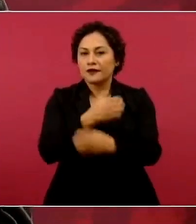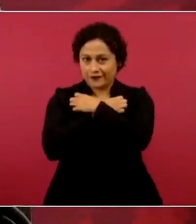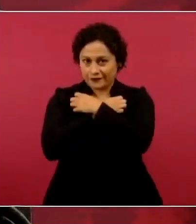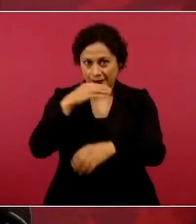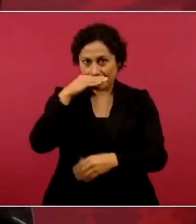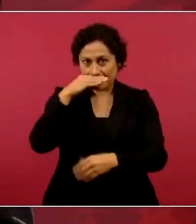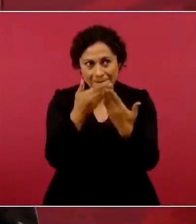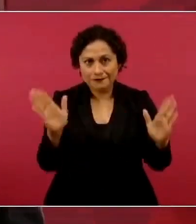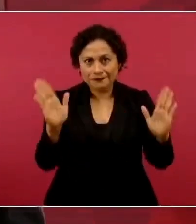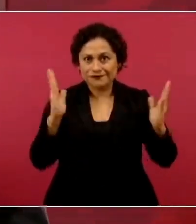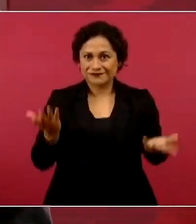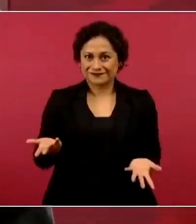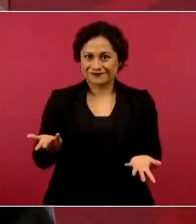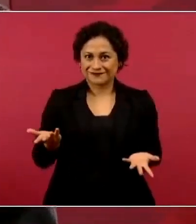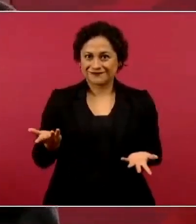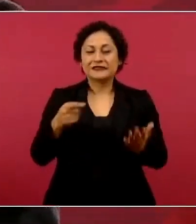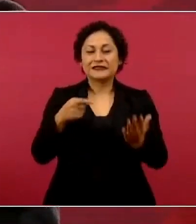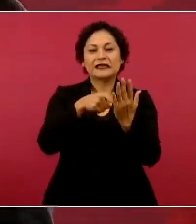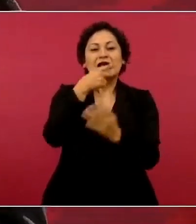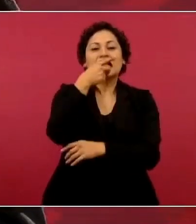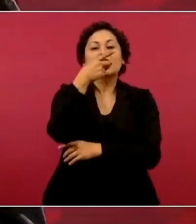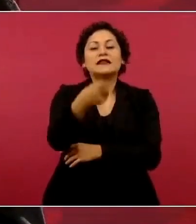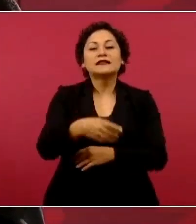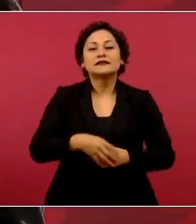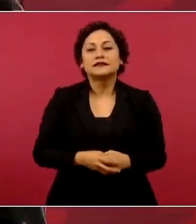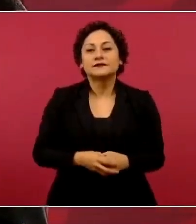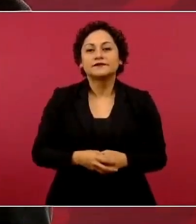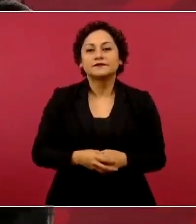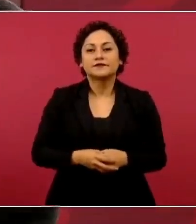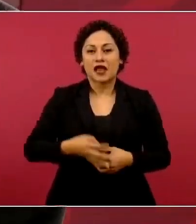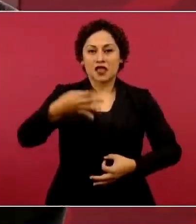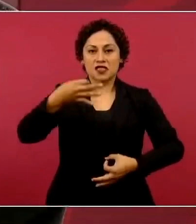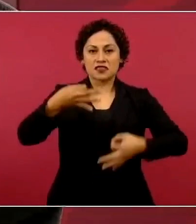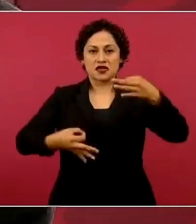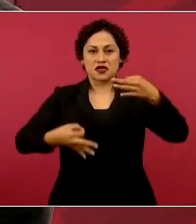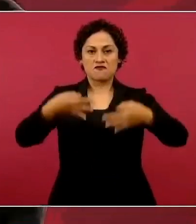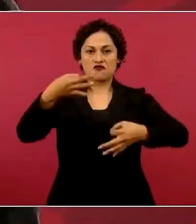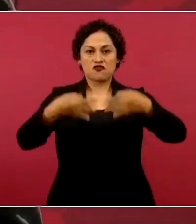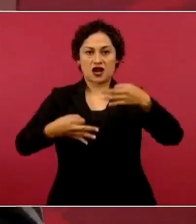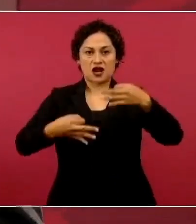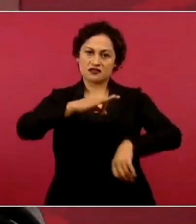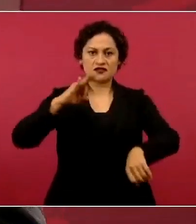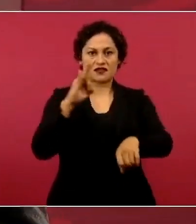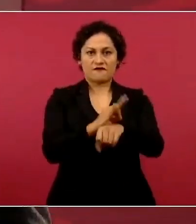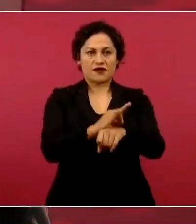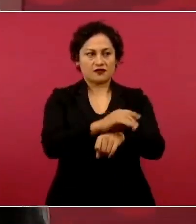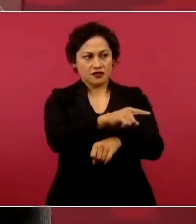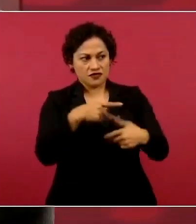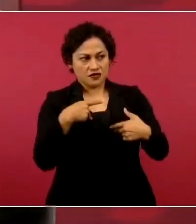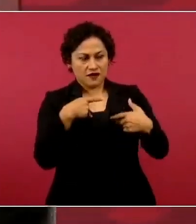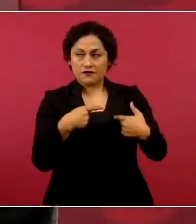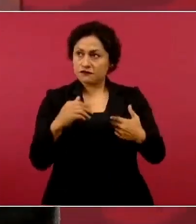Que haya tribunales que defiendan al débil de los abusos que comete el